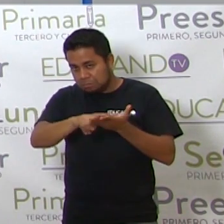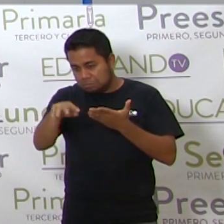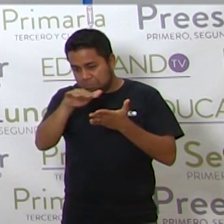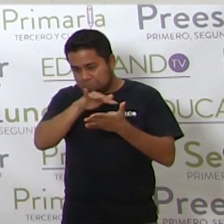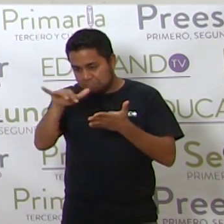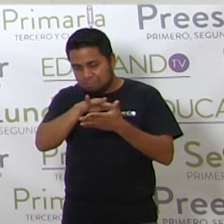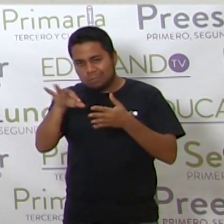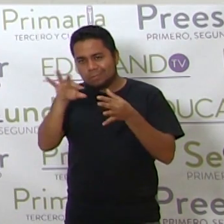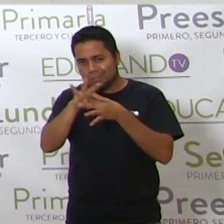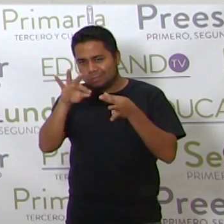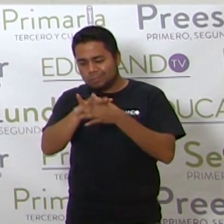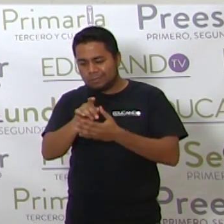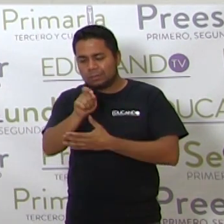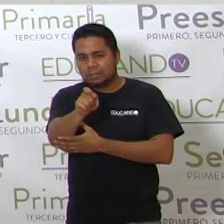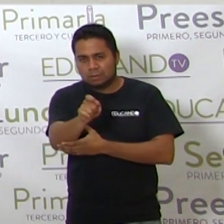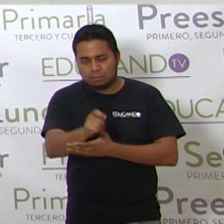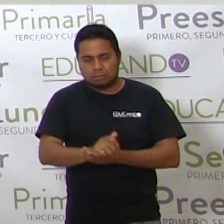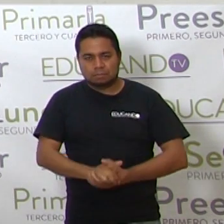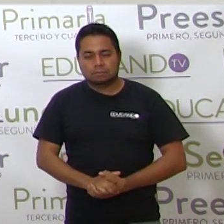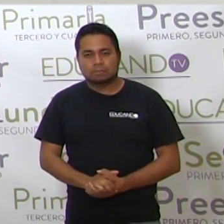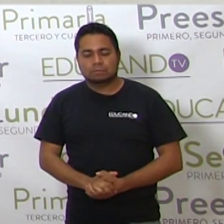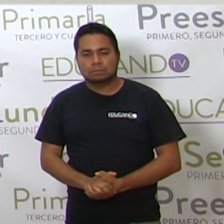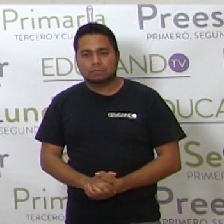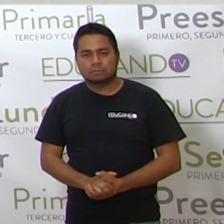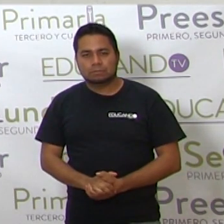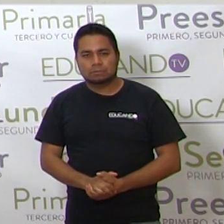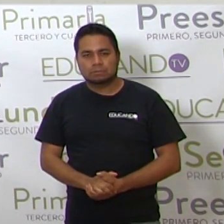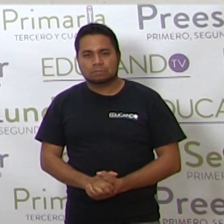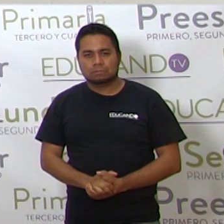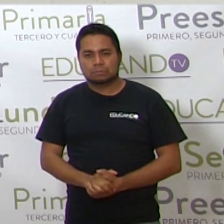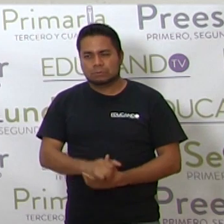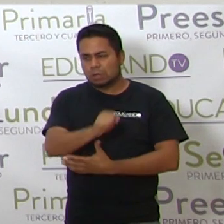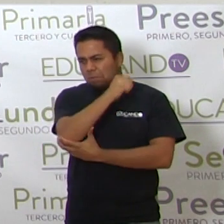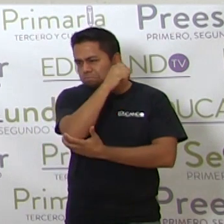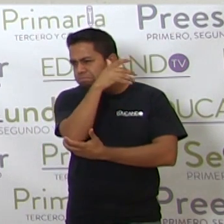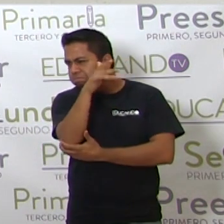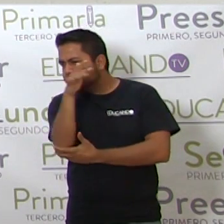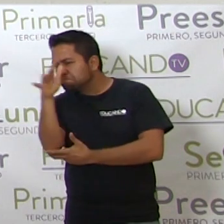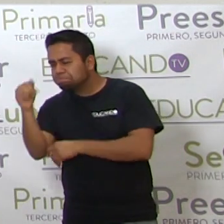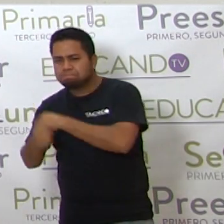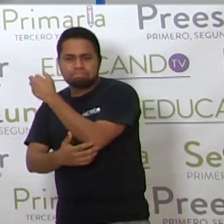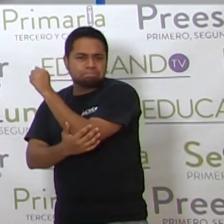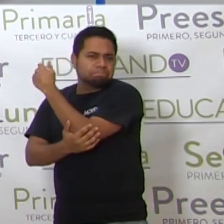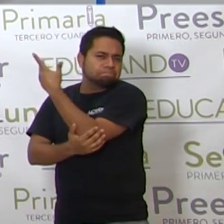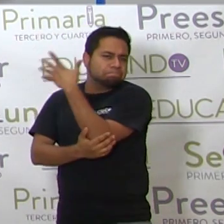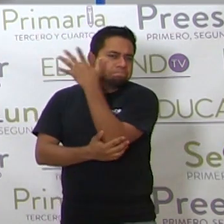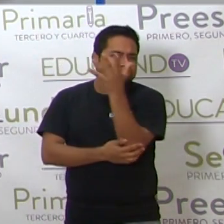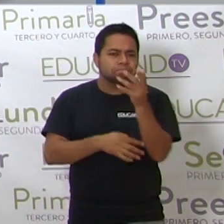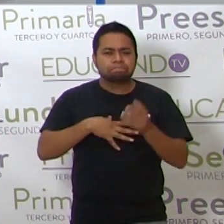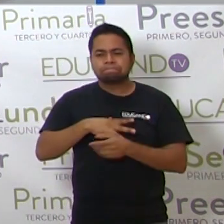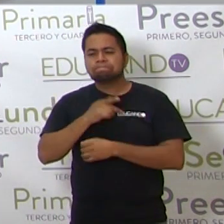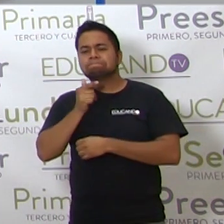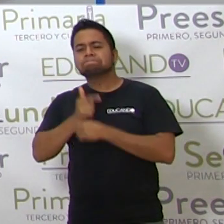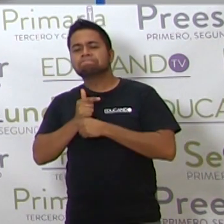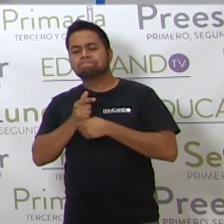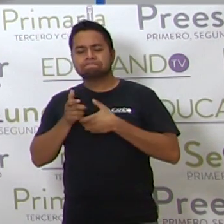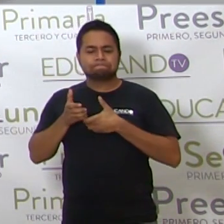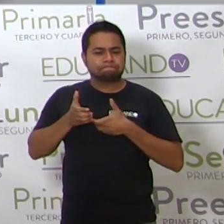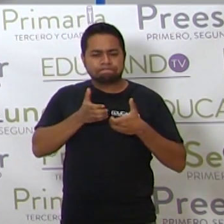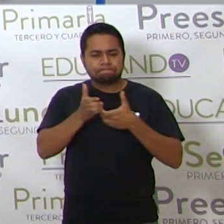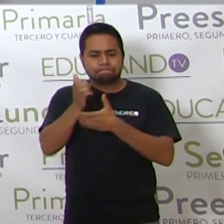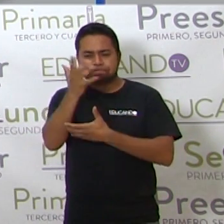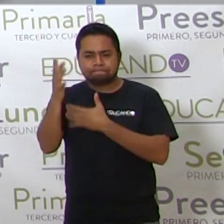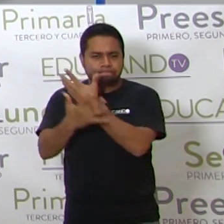dicha escenografía el paisaje de un bosque en el que se ve un caminito entre los